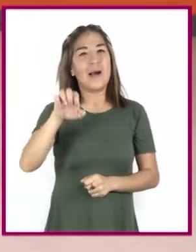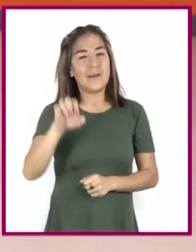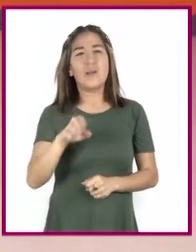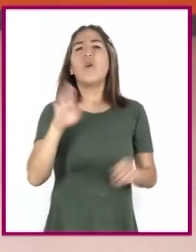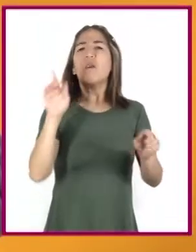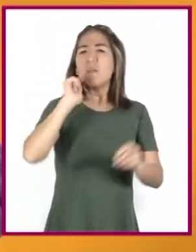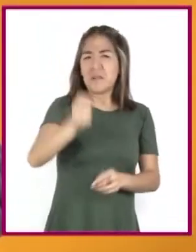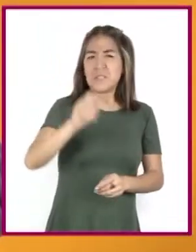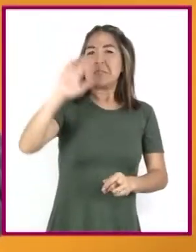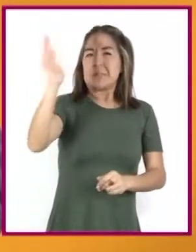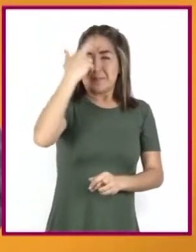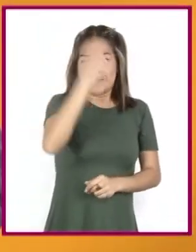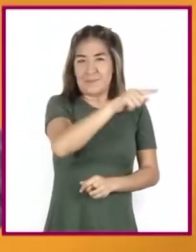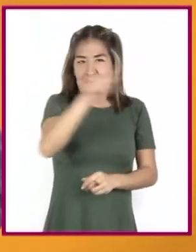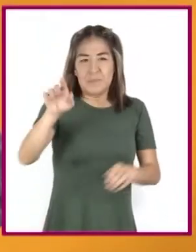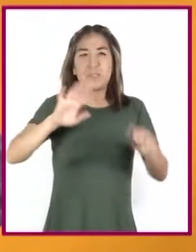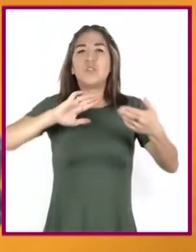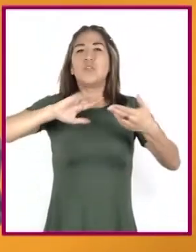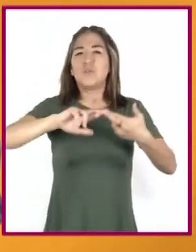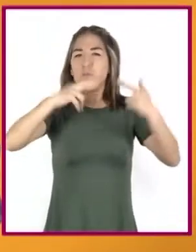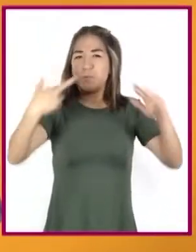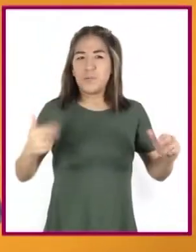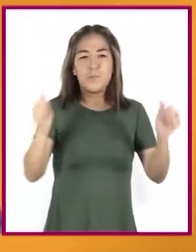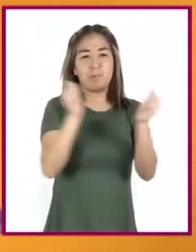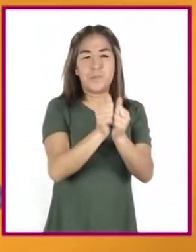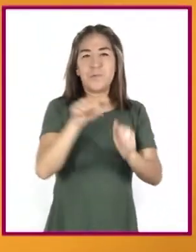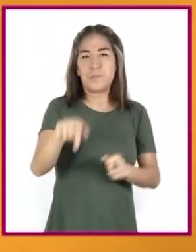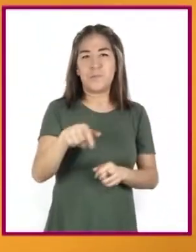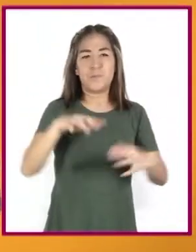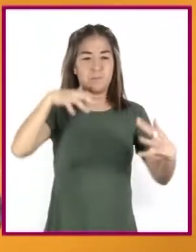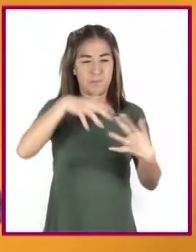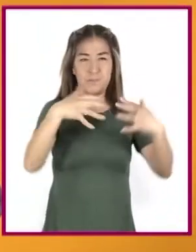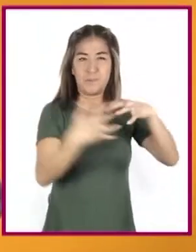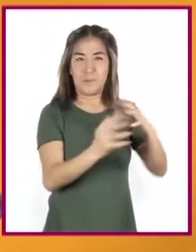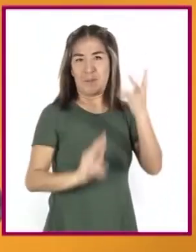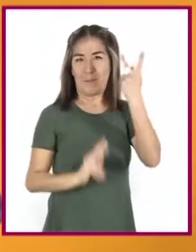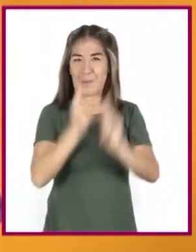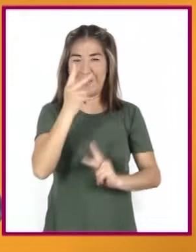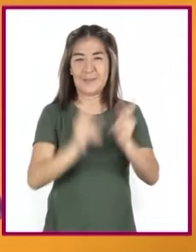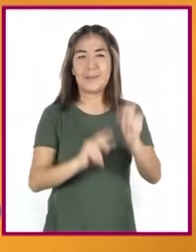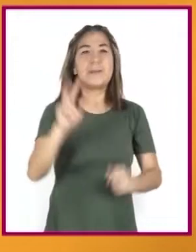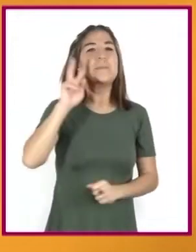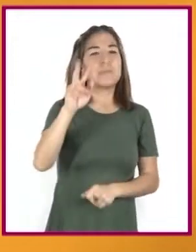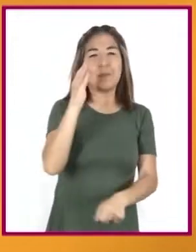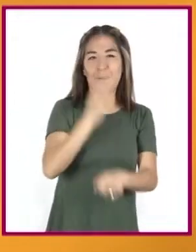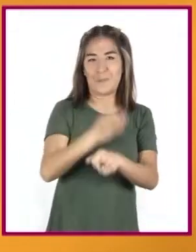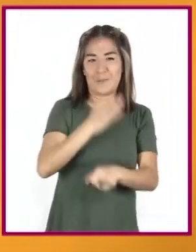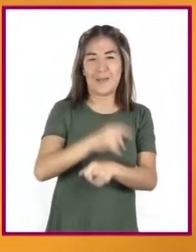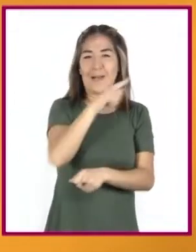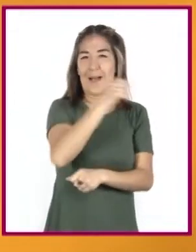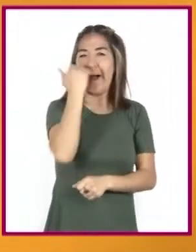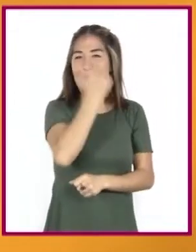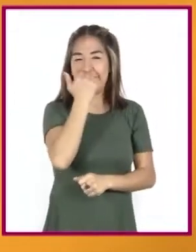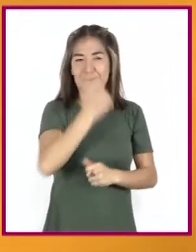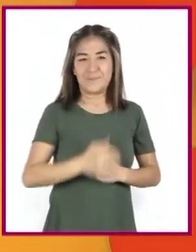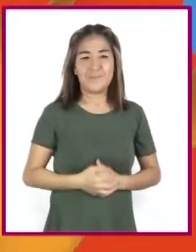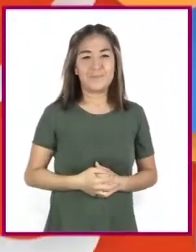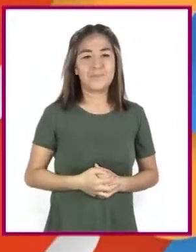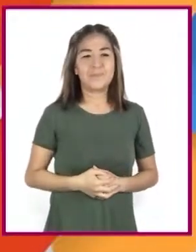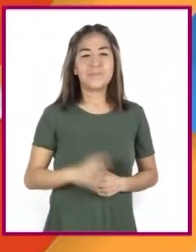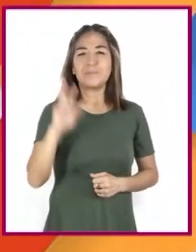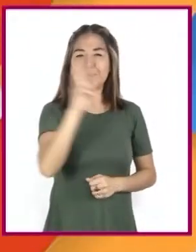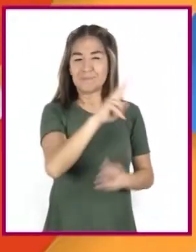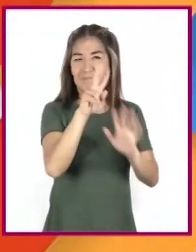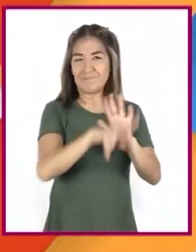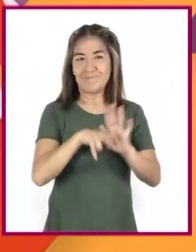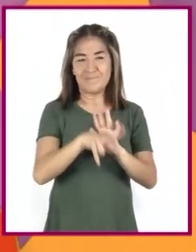la relación de las células con los tejidos vegetales, escuchemos a nuestros siguientes alumnos. Vamos